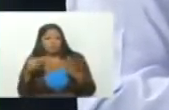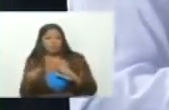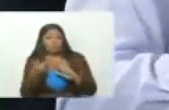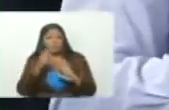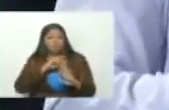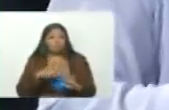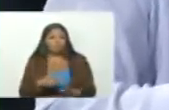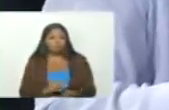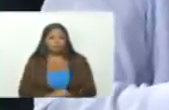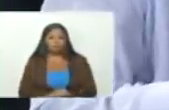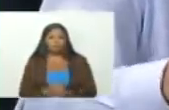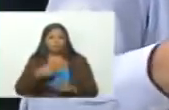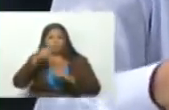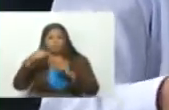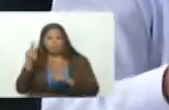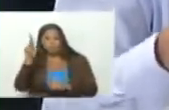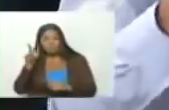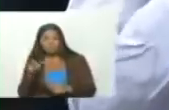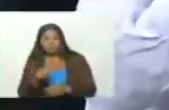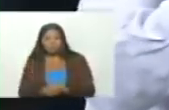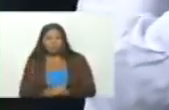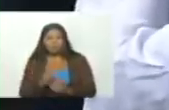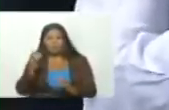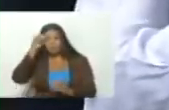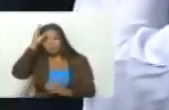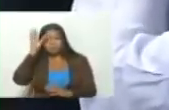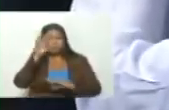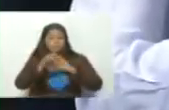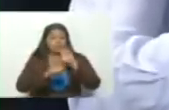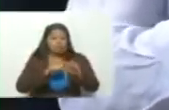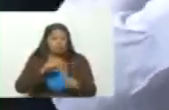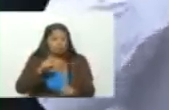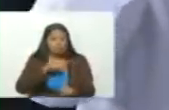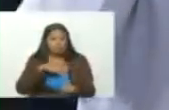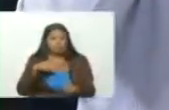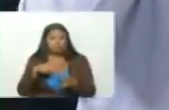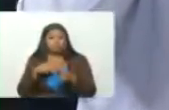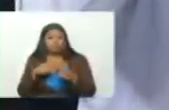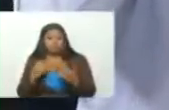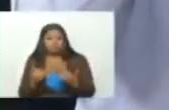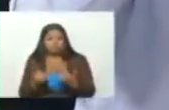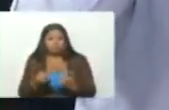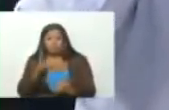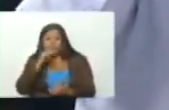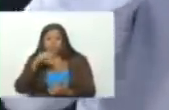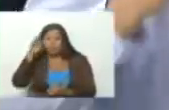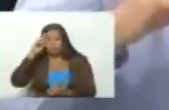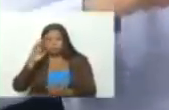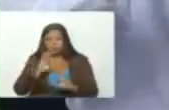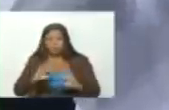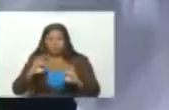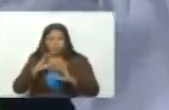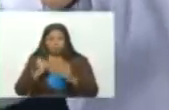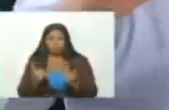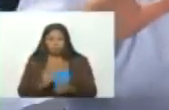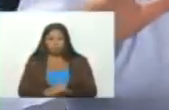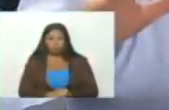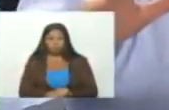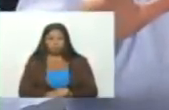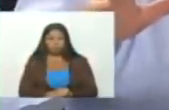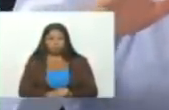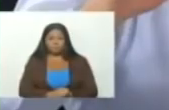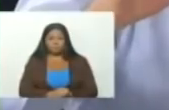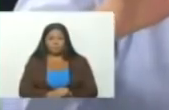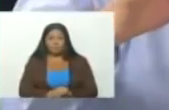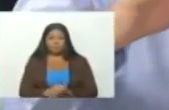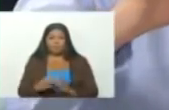impactar en la inflación venezolana y va a impactar en la capacidad de compra nuestra. Entonces, la irracionalidad del imperialismo